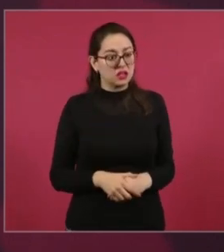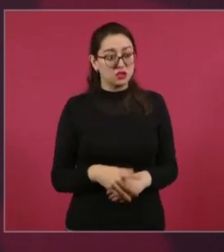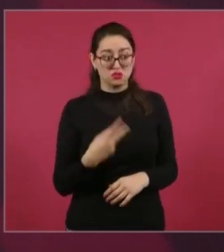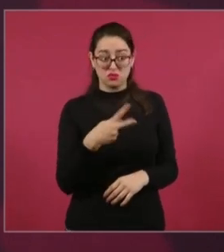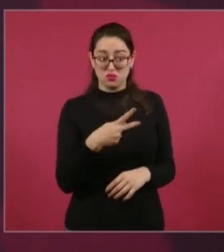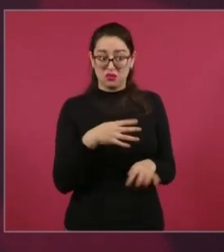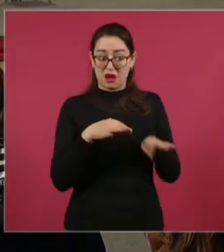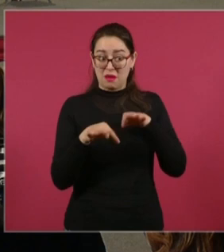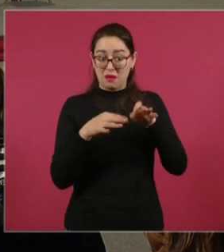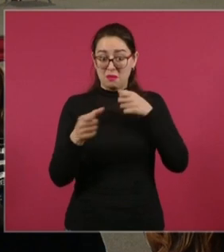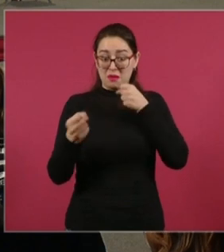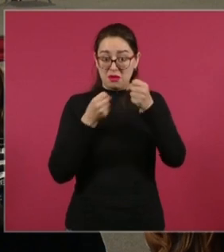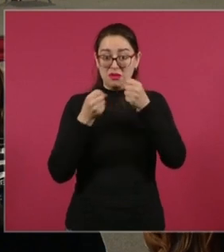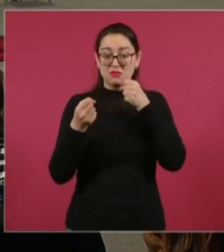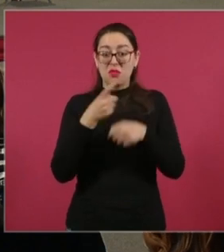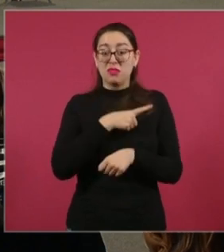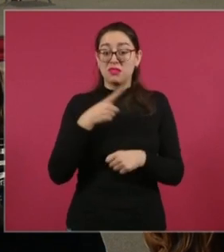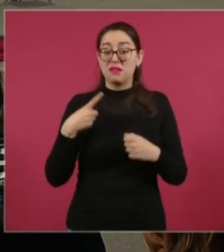periodismo?